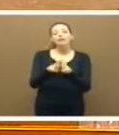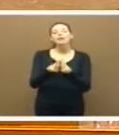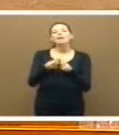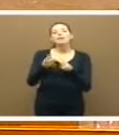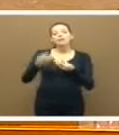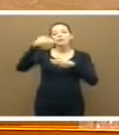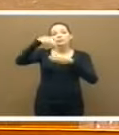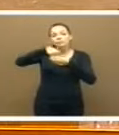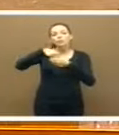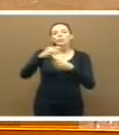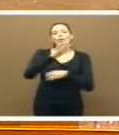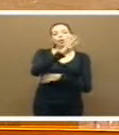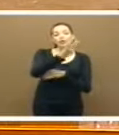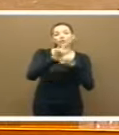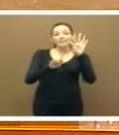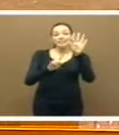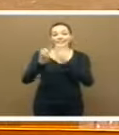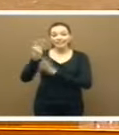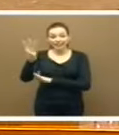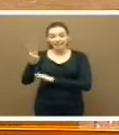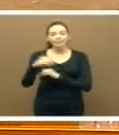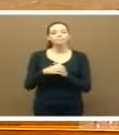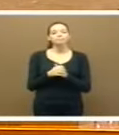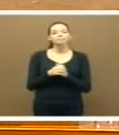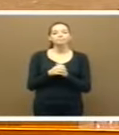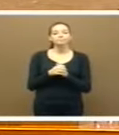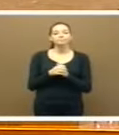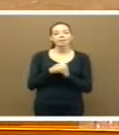comprenden las enmiendas 463,